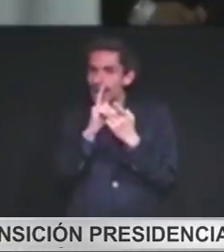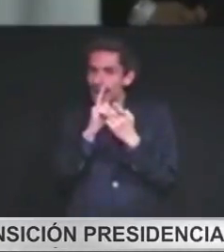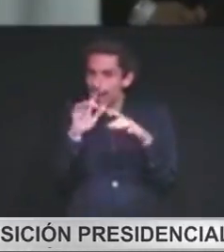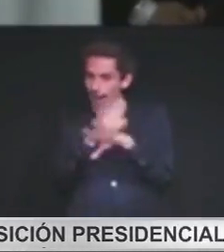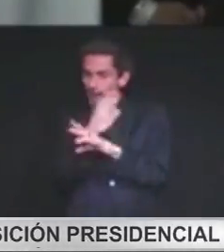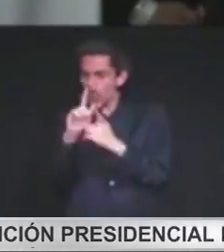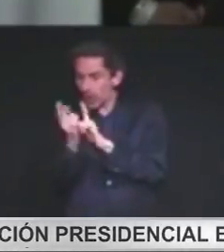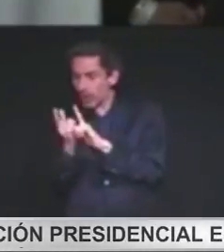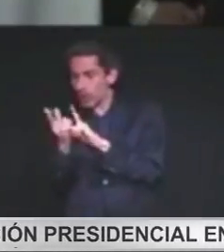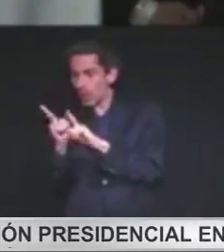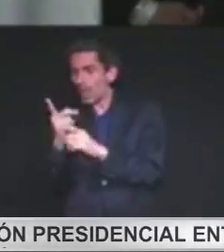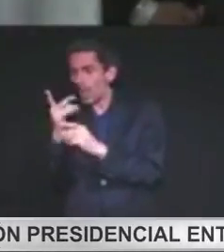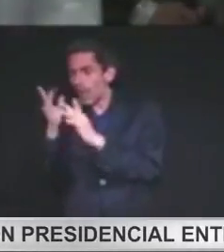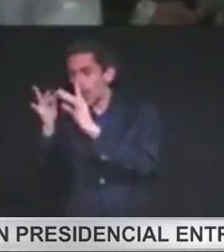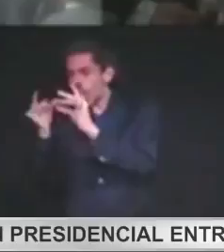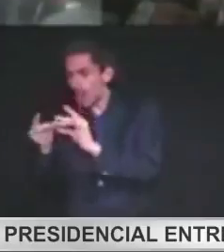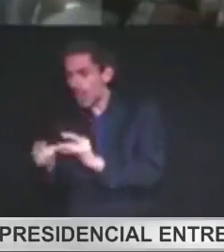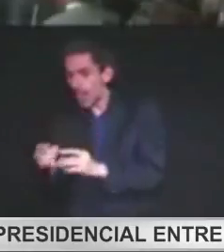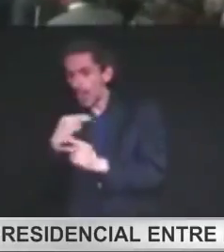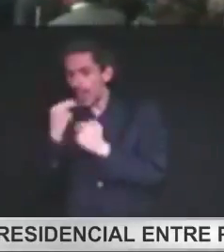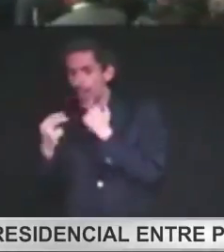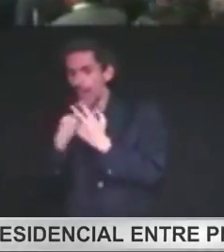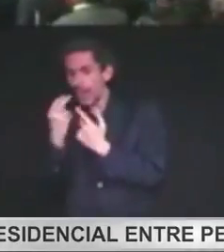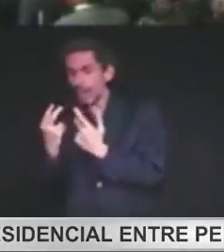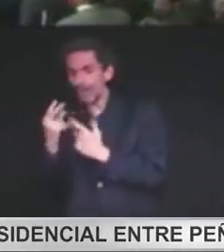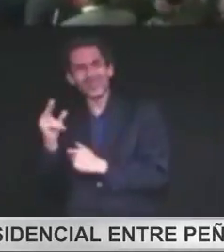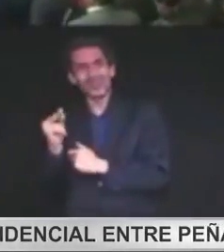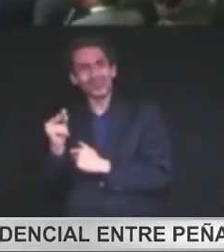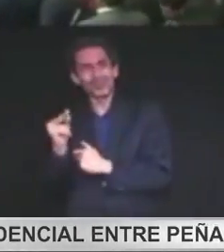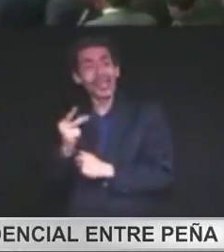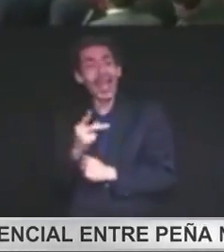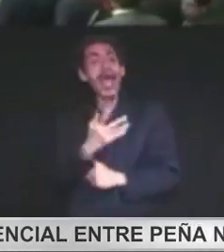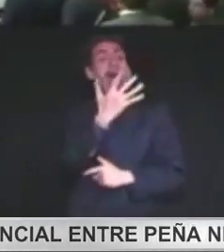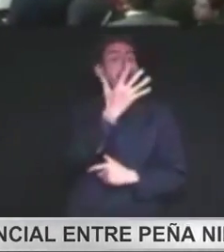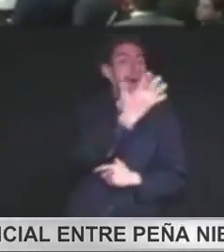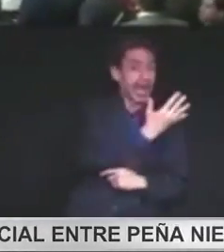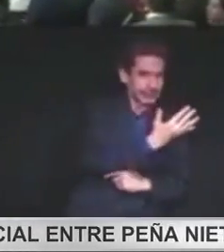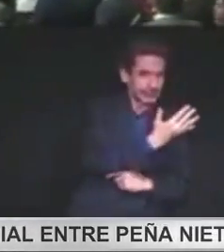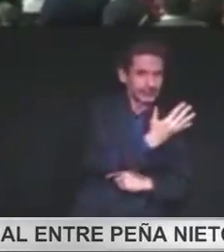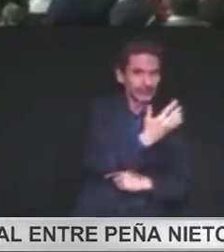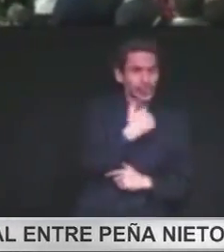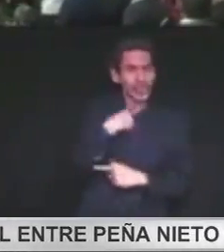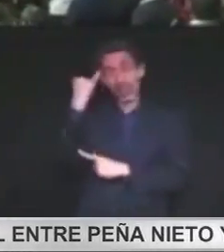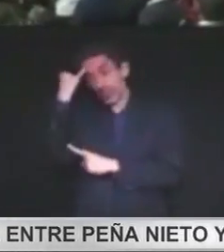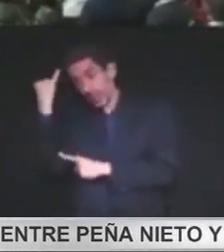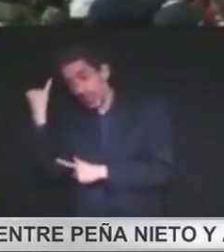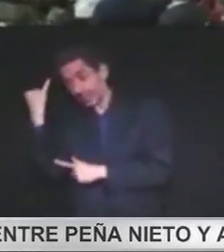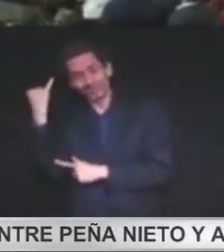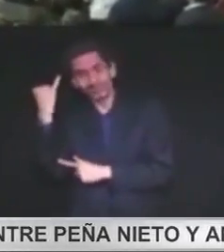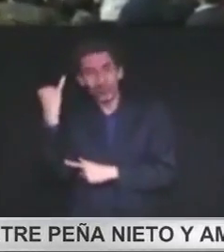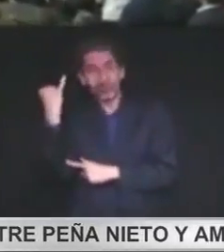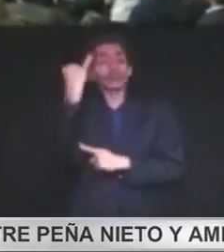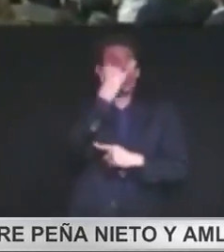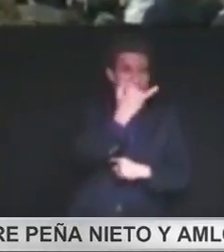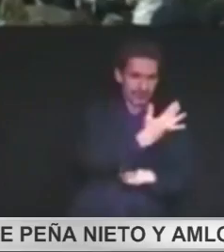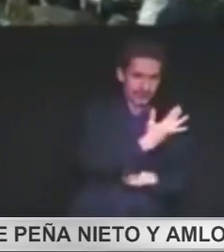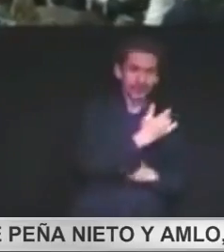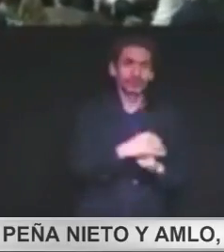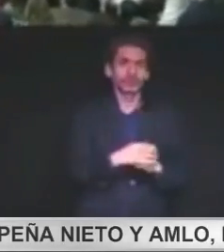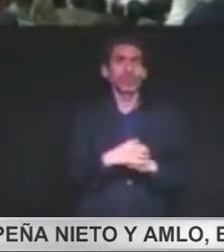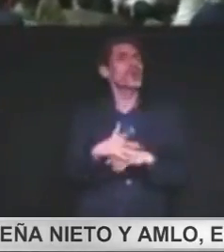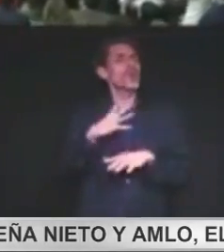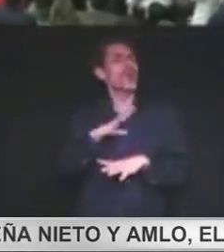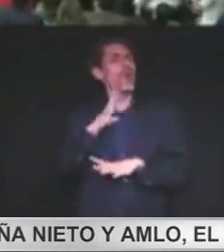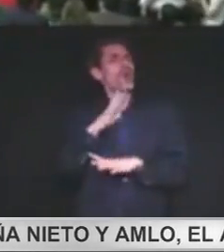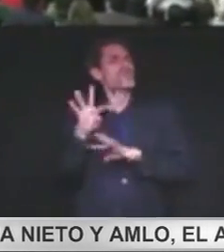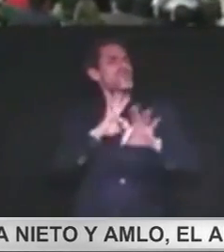partido, pues, con la debacle que ya sabemos todos que ha, pues, asumido en estas elecciones? Bueno, primero señalarles, Alberto, que fue un excelente mensaje